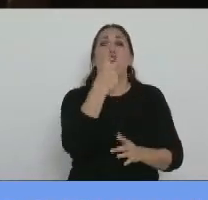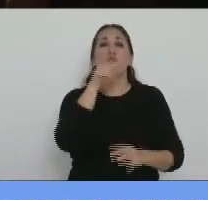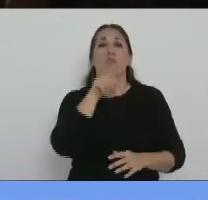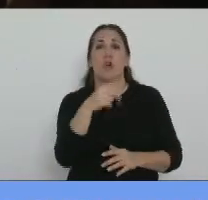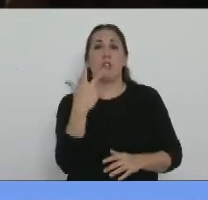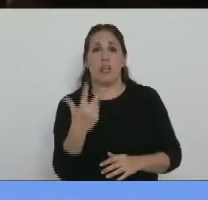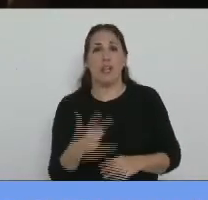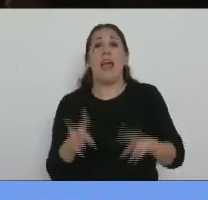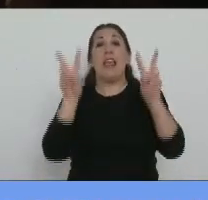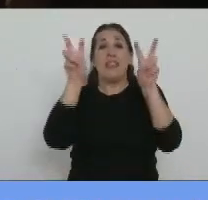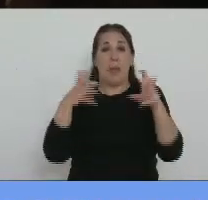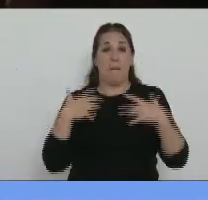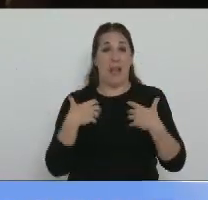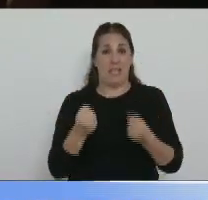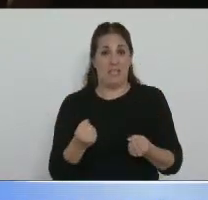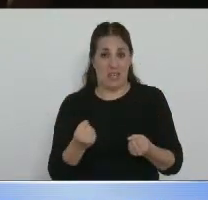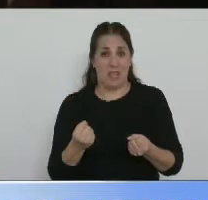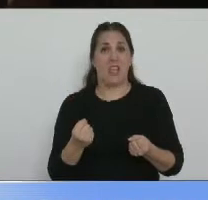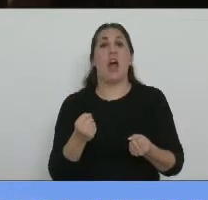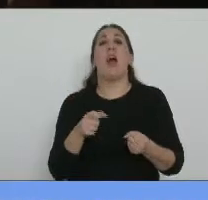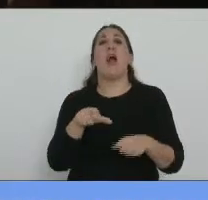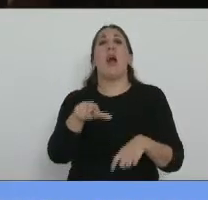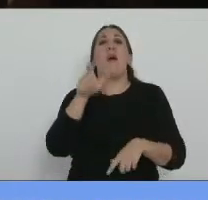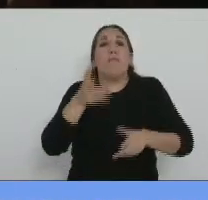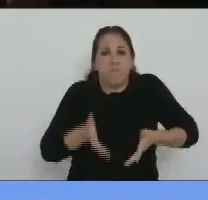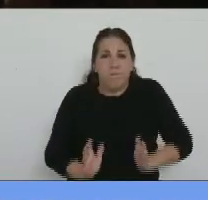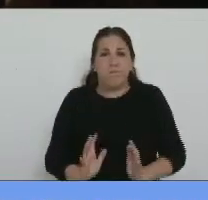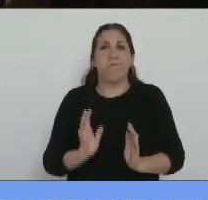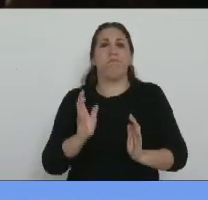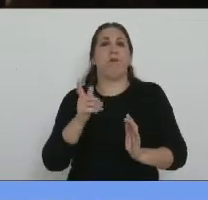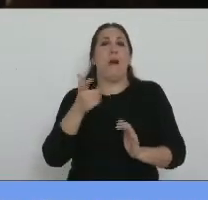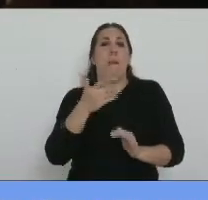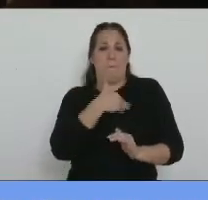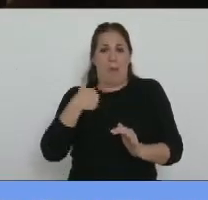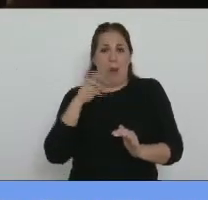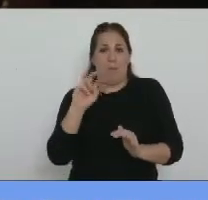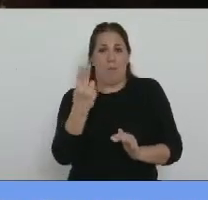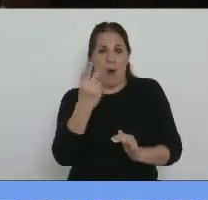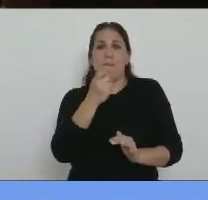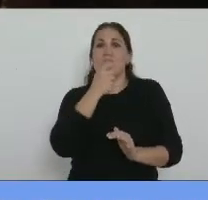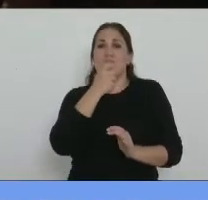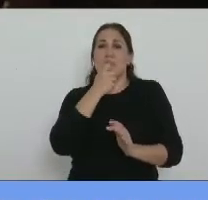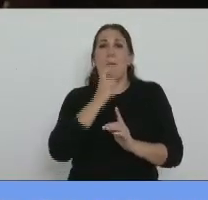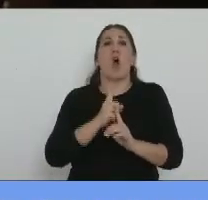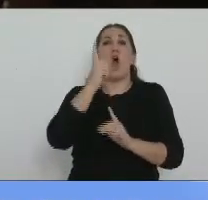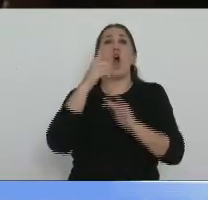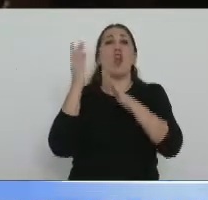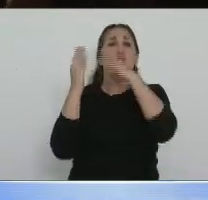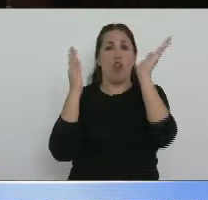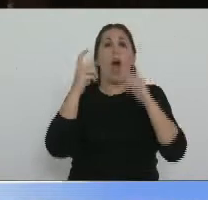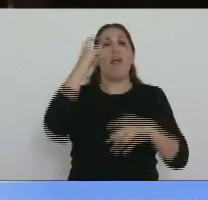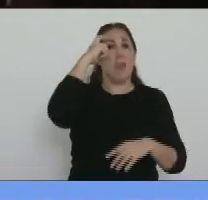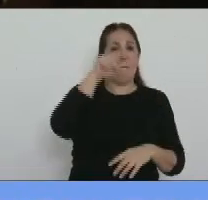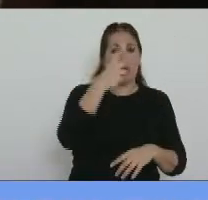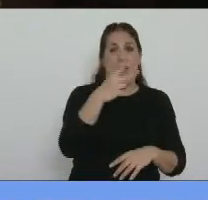temas de salud mortalidad materna tasa de mortalidad materna el noa promedio 10.2 l a